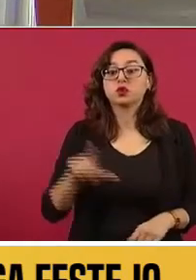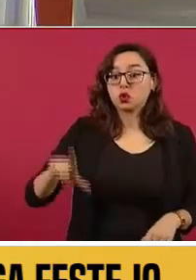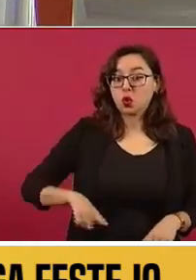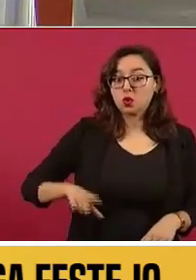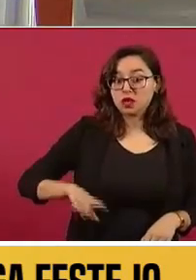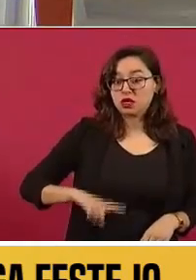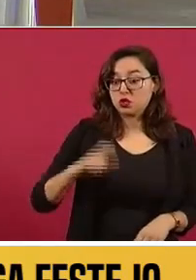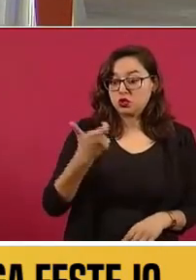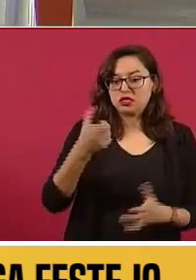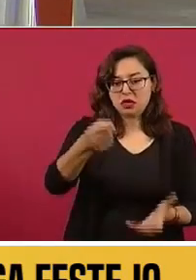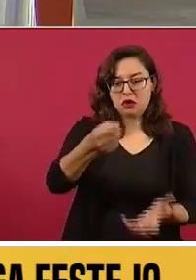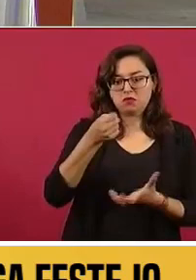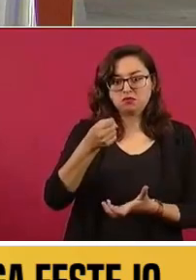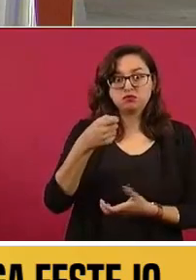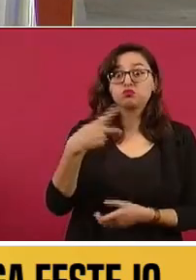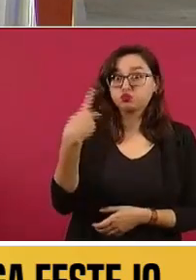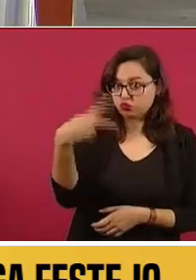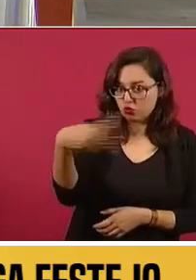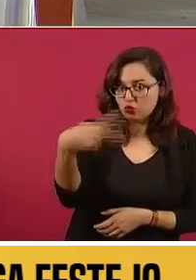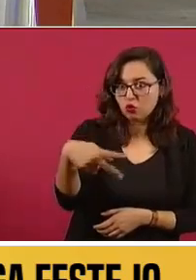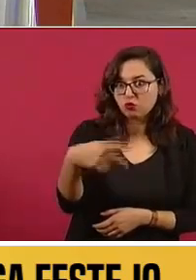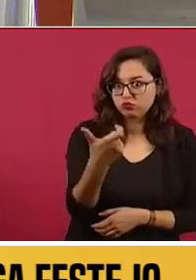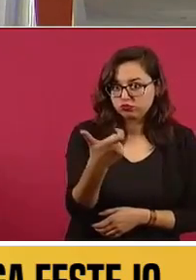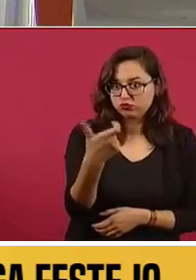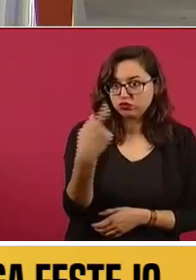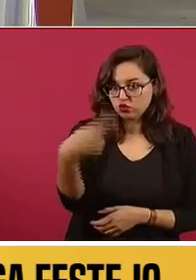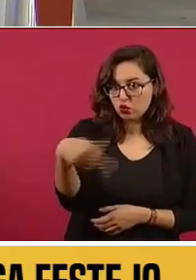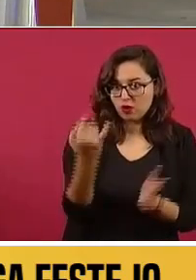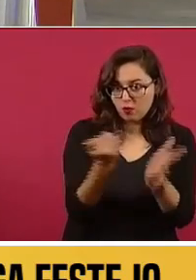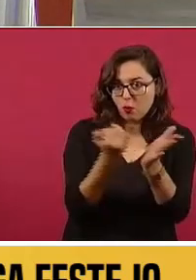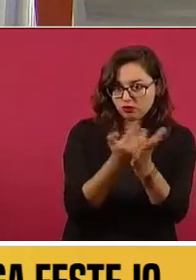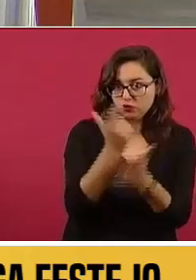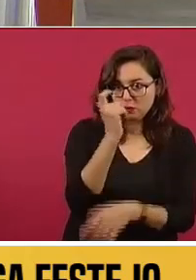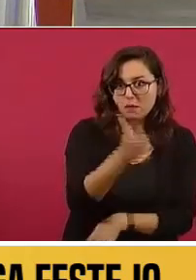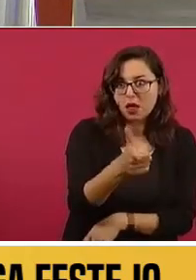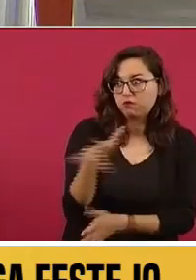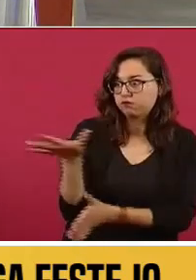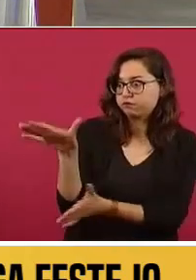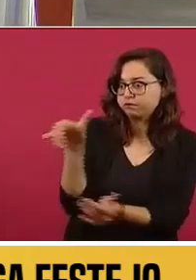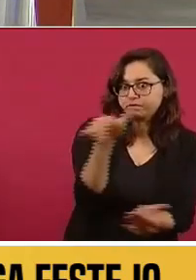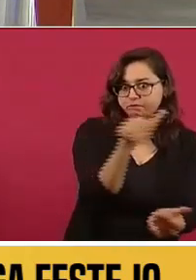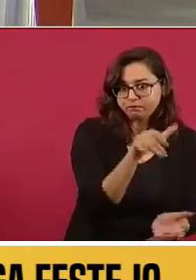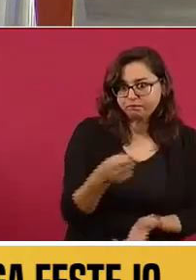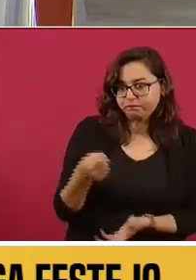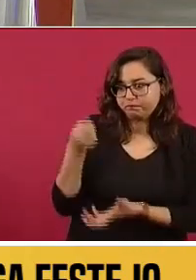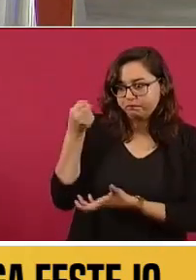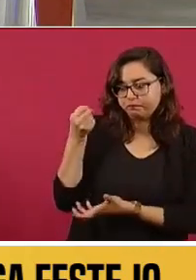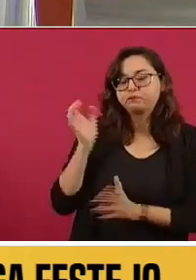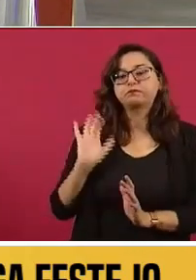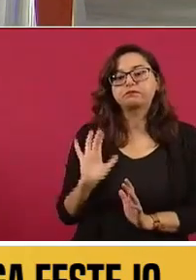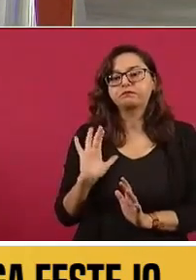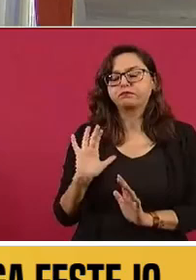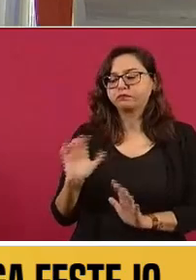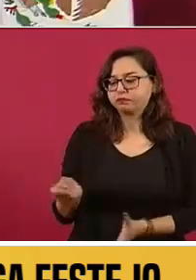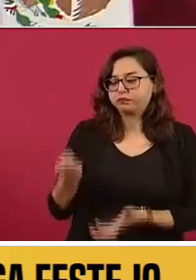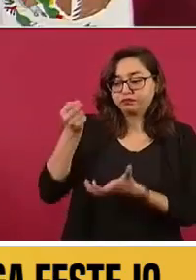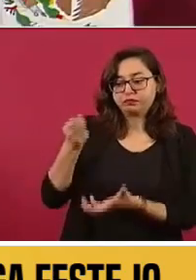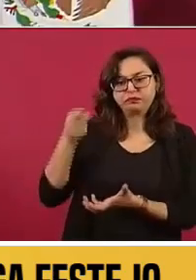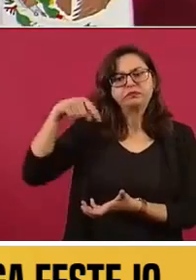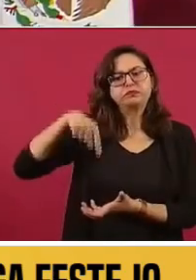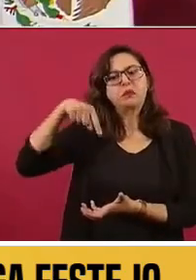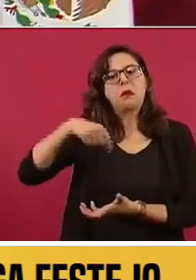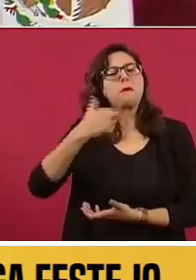el gobierno es tuyo, que proviene de tus impuestos? Bueno, ¿en qué preferirías que